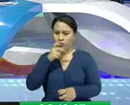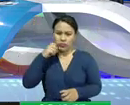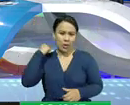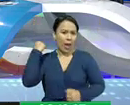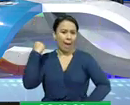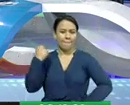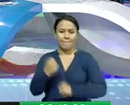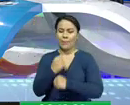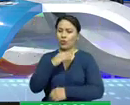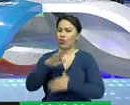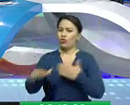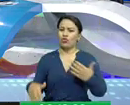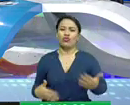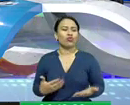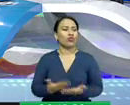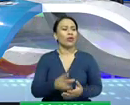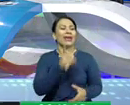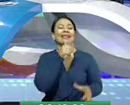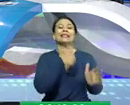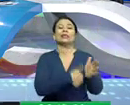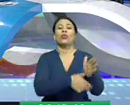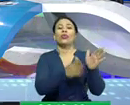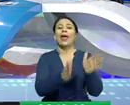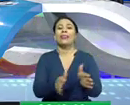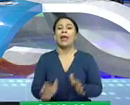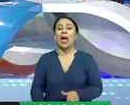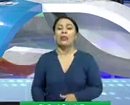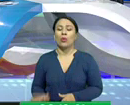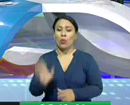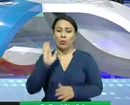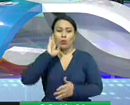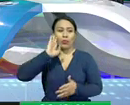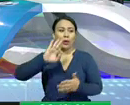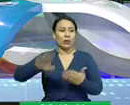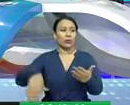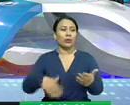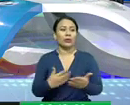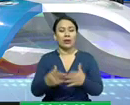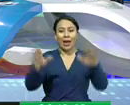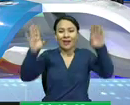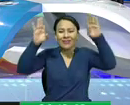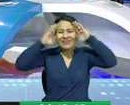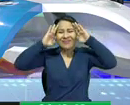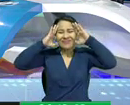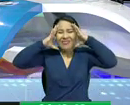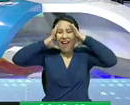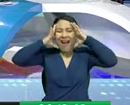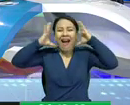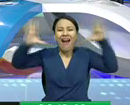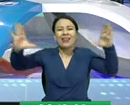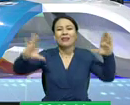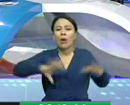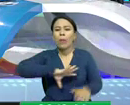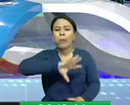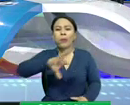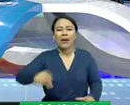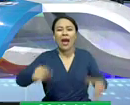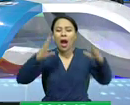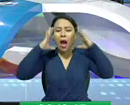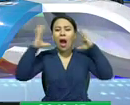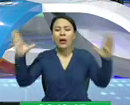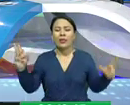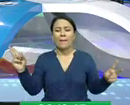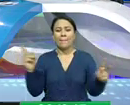apoyo y todo el respaldo ciudadano estamos vean hasta aquí que tanto a trato de tranco robo